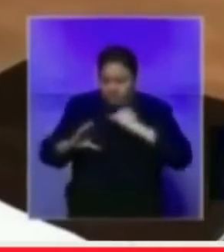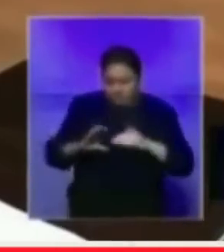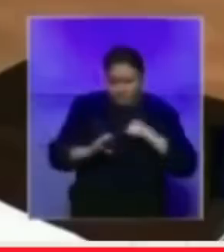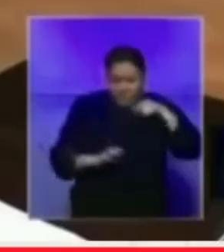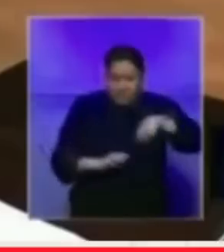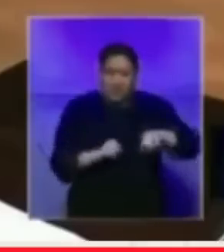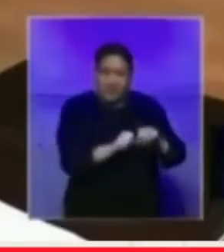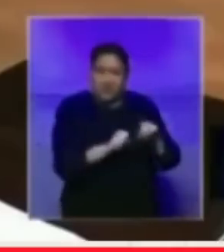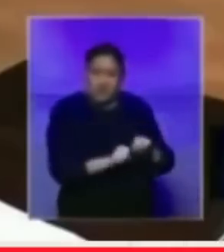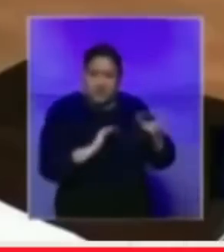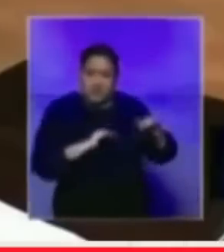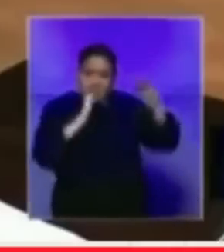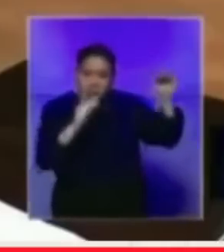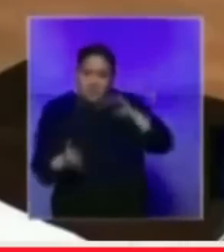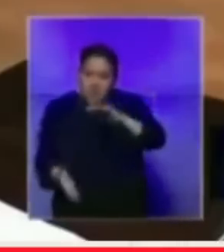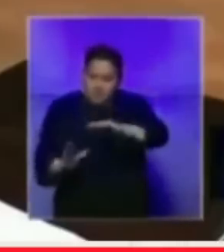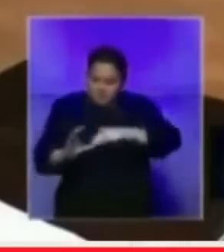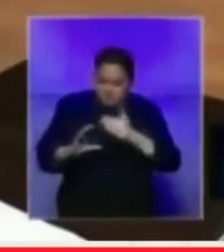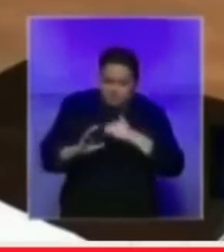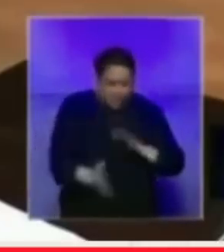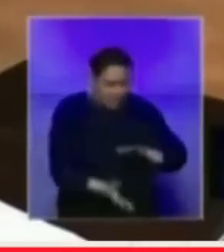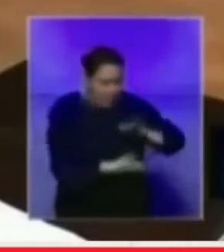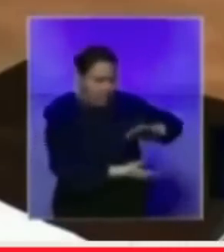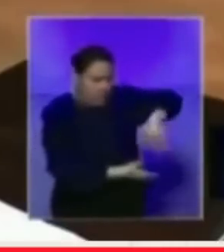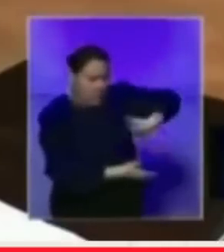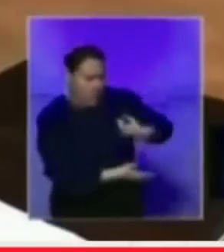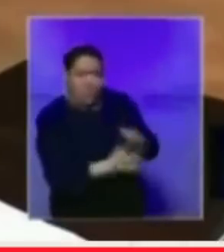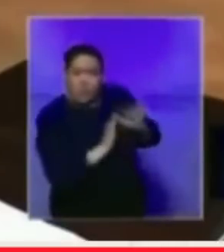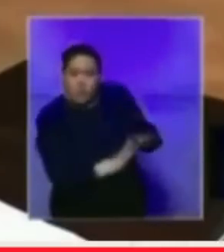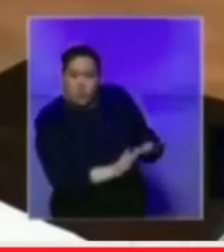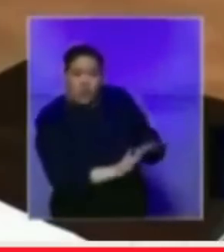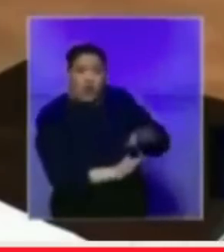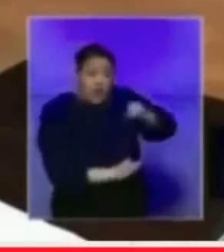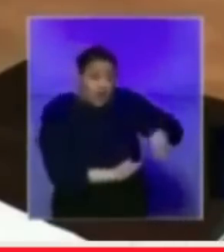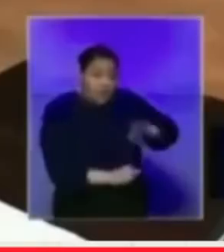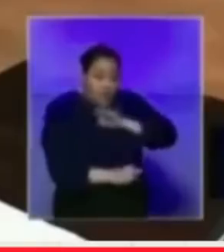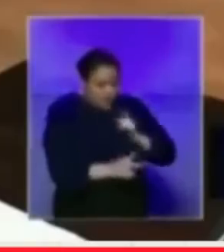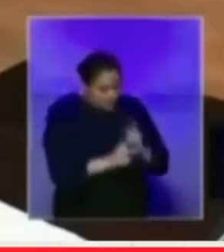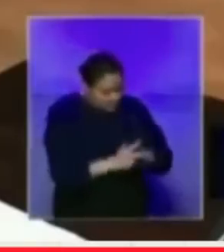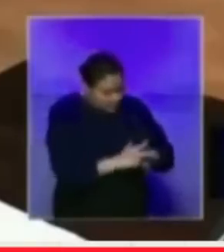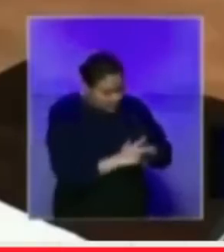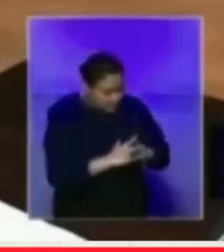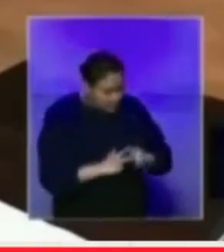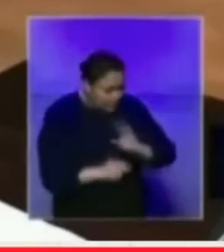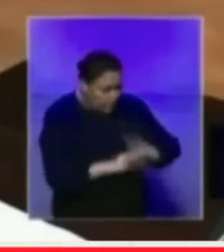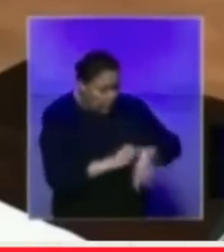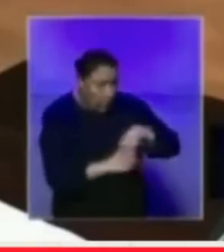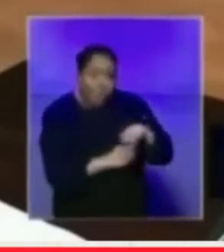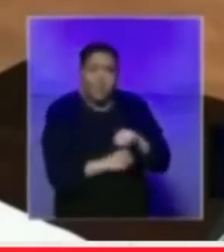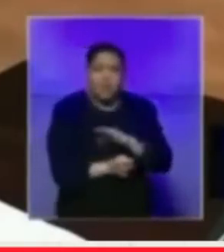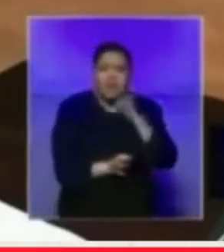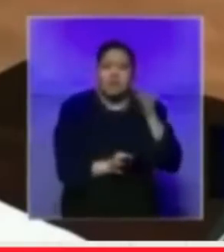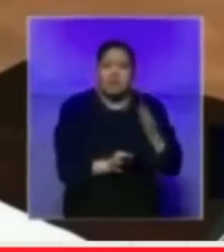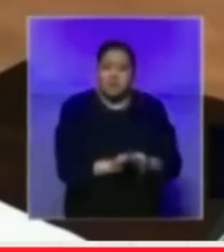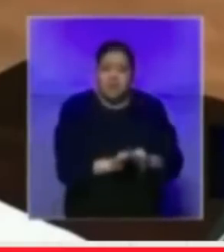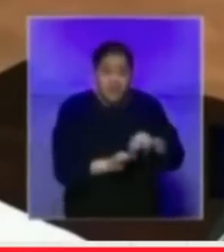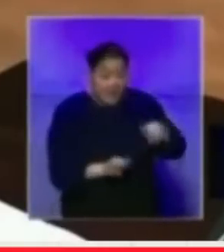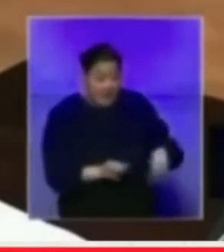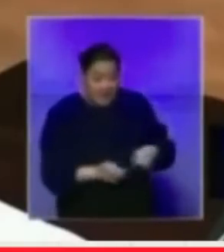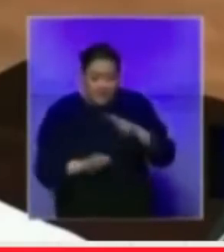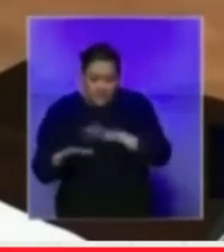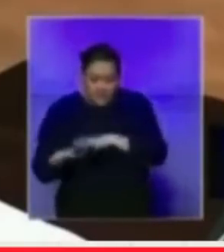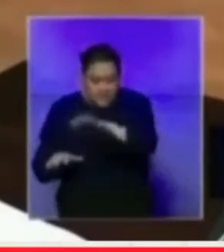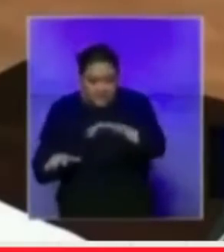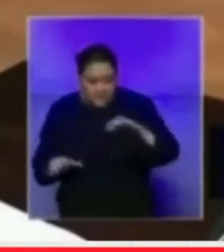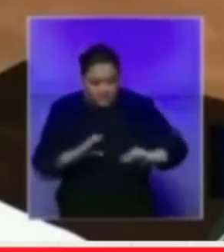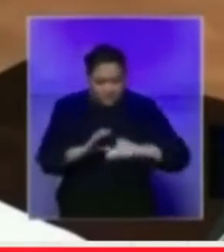Sala Superior, para efecto de que ésta estuviera en posibilidad de realizar el cómputo final de la elección. Contra estos cómputos